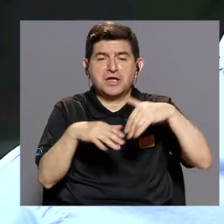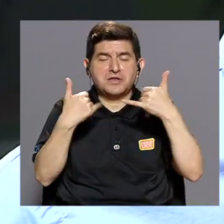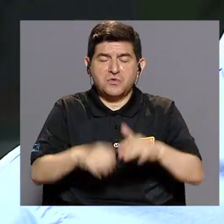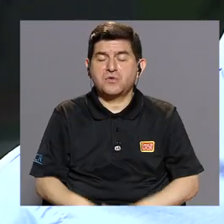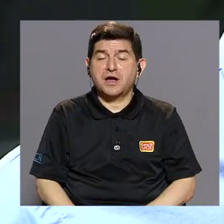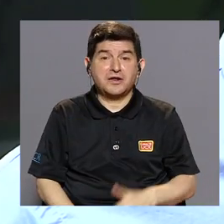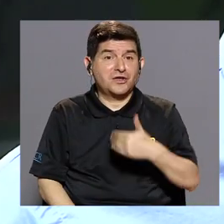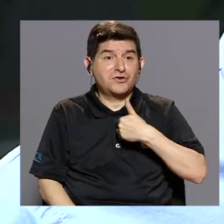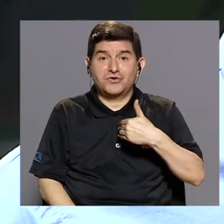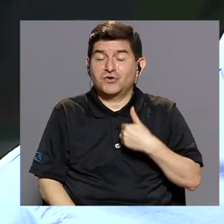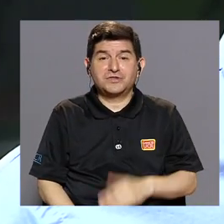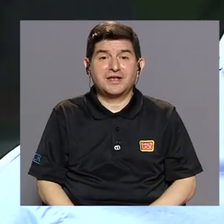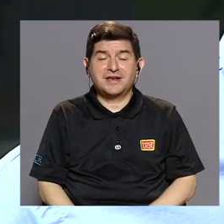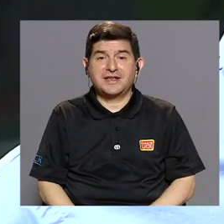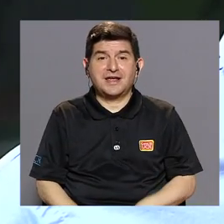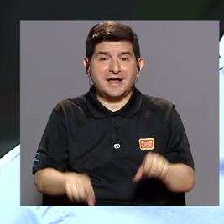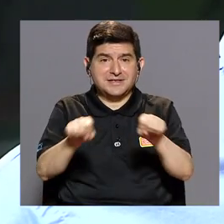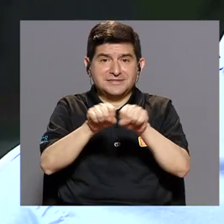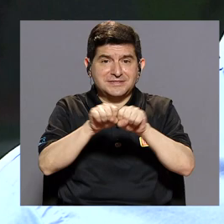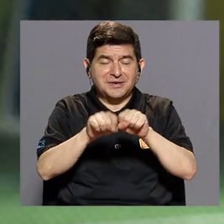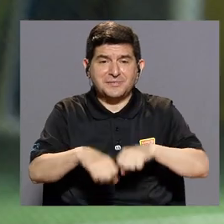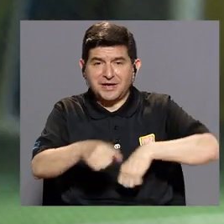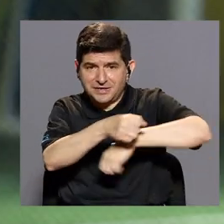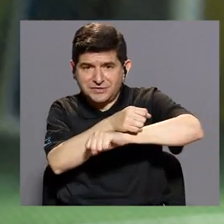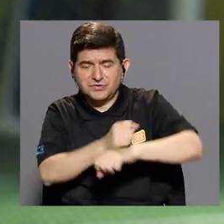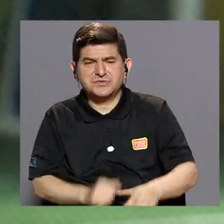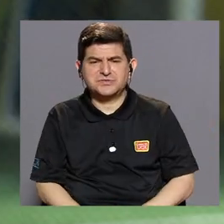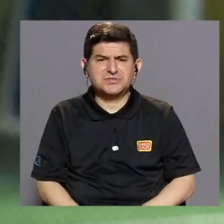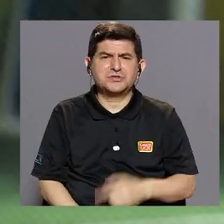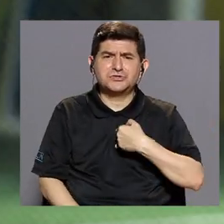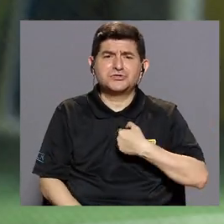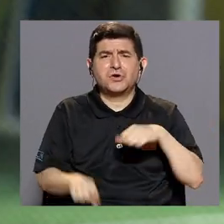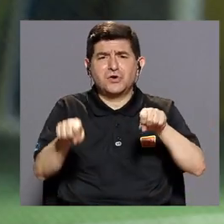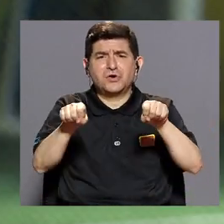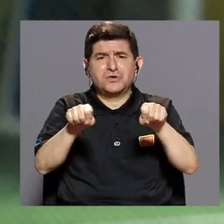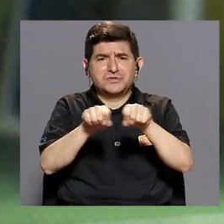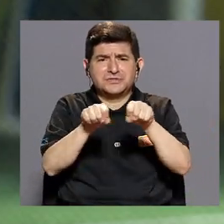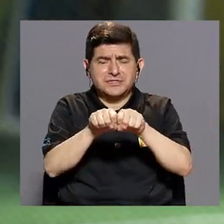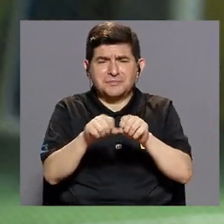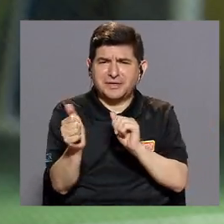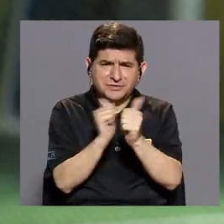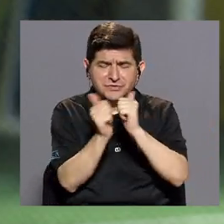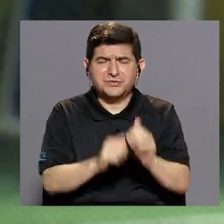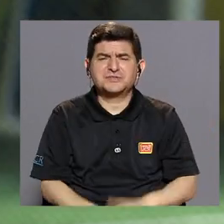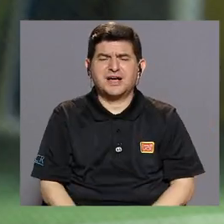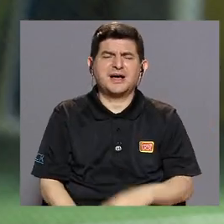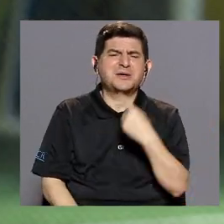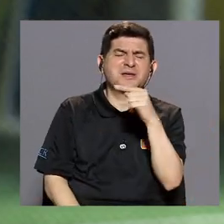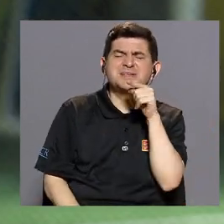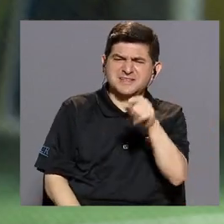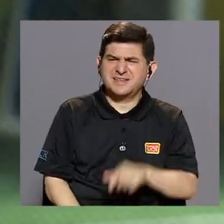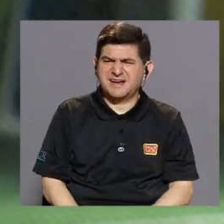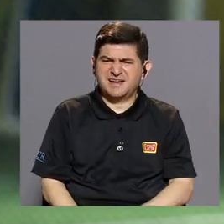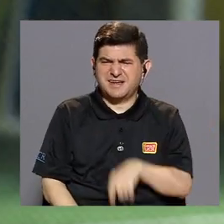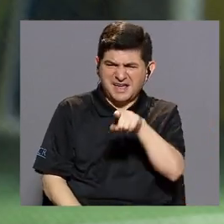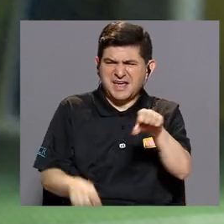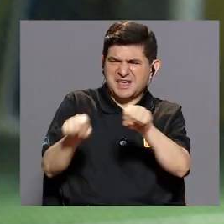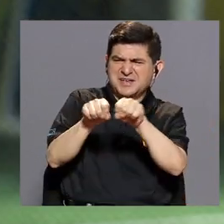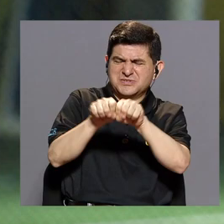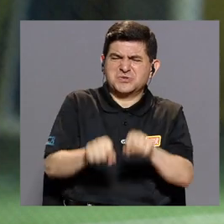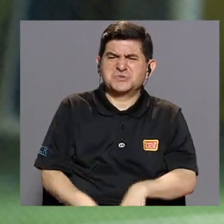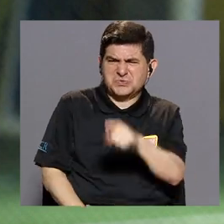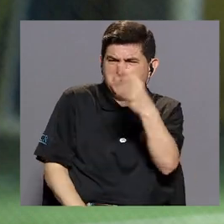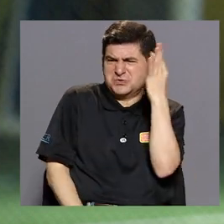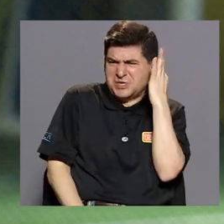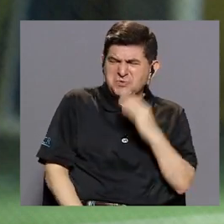siquiera tacos, entré con unas tenis. Los chiquillos me decían cosas por las tenis. Me decían cosas porque era mujer, qué estaba haciendo,